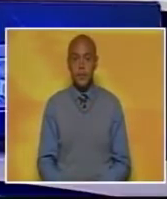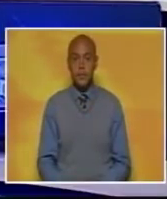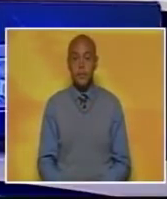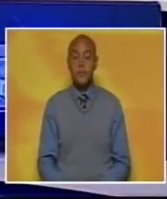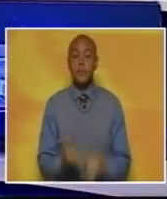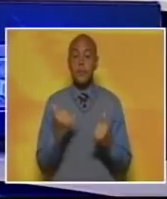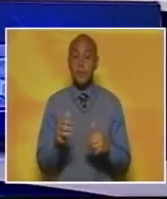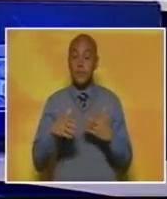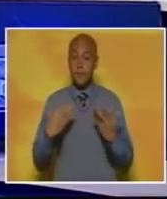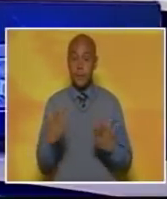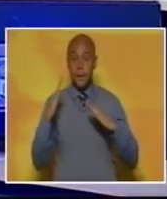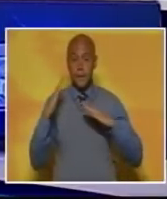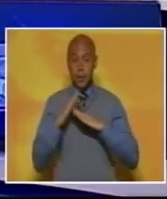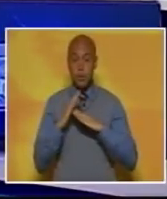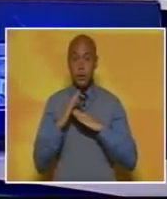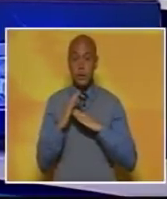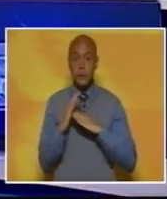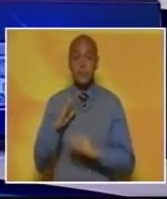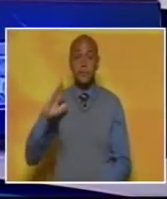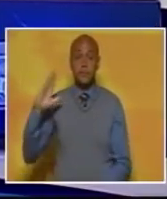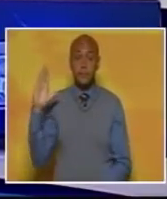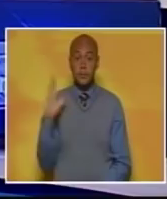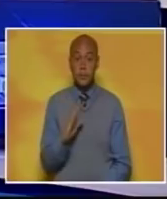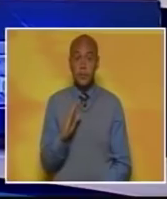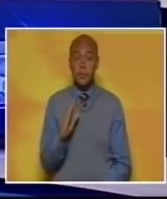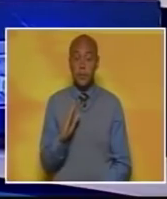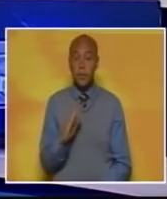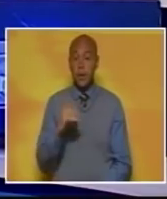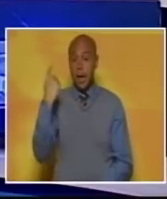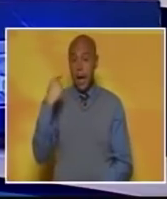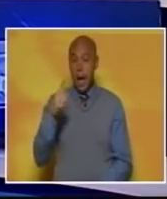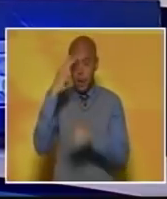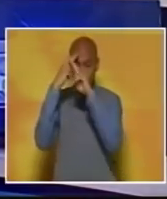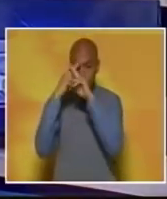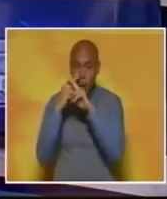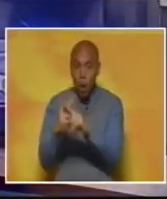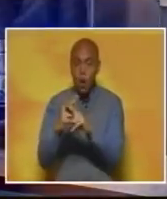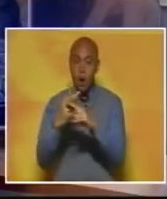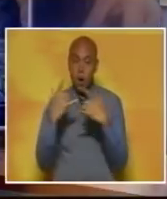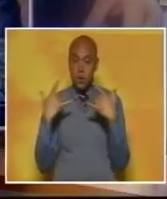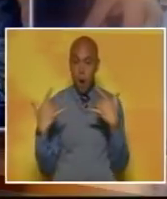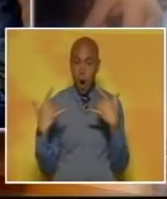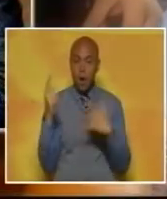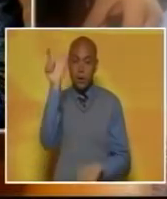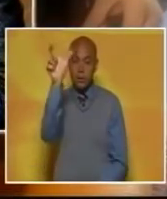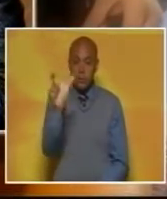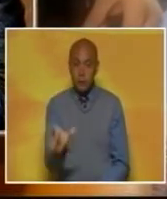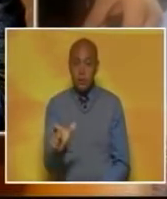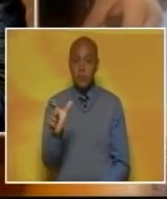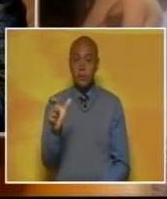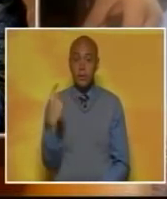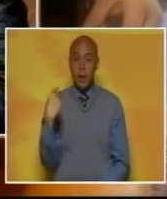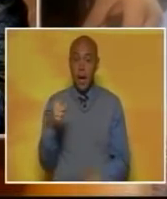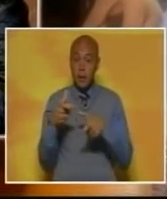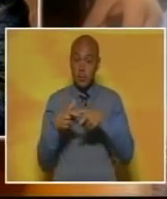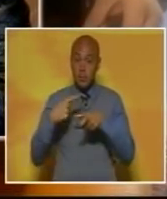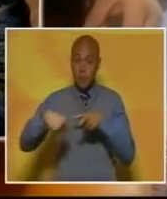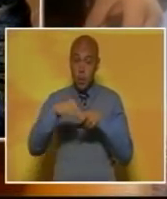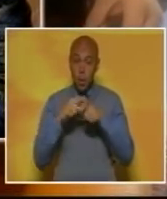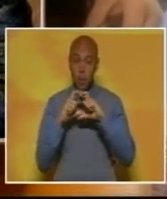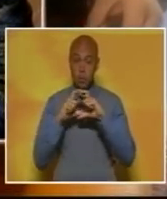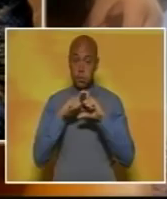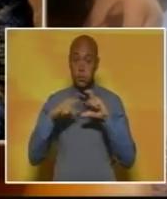Amigos, momento de hacer una nueva pausa. Al regreso, honor al rock. Obtienen su propia moneda de colección.